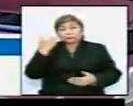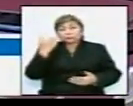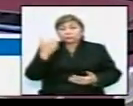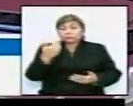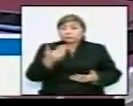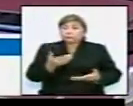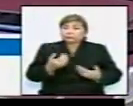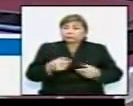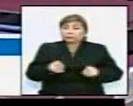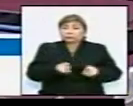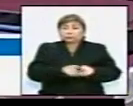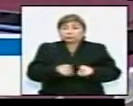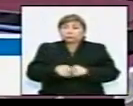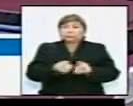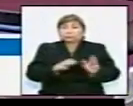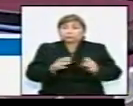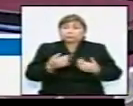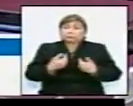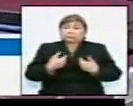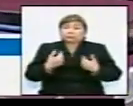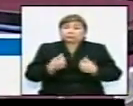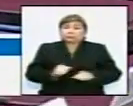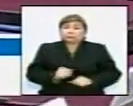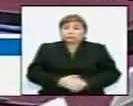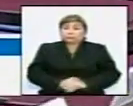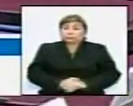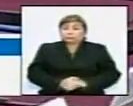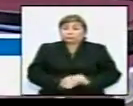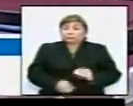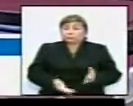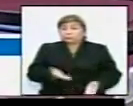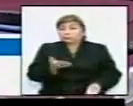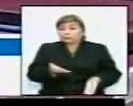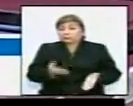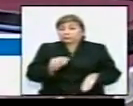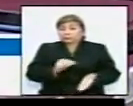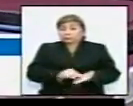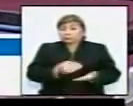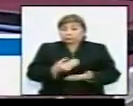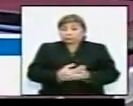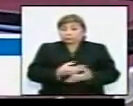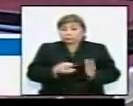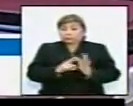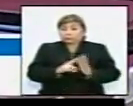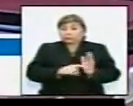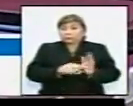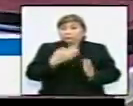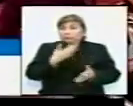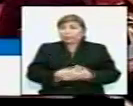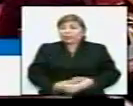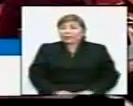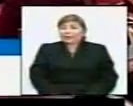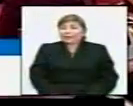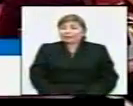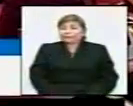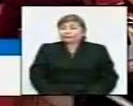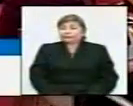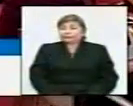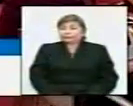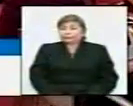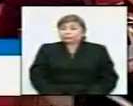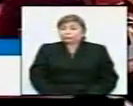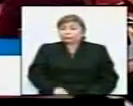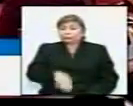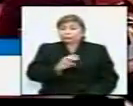ese antiguo procedimiento, va a ser posible que por ahí de repente puedan haber unas organizaciones políticas. Muchas gracias. Gracias, congresista